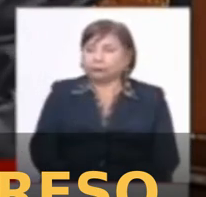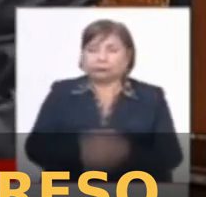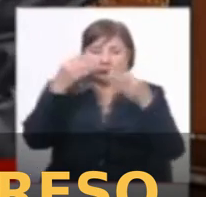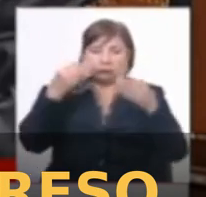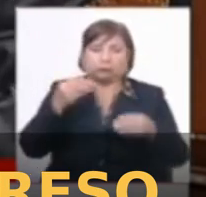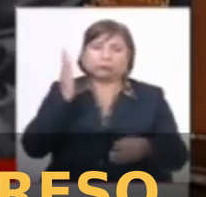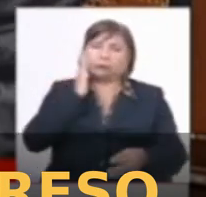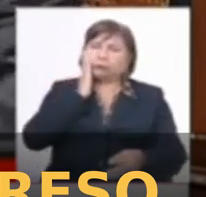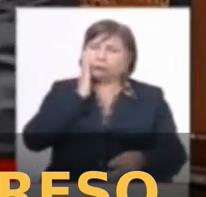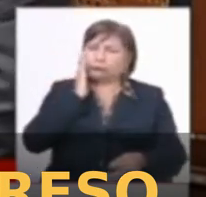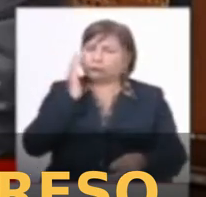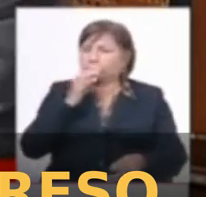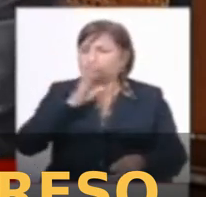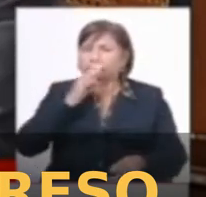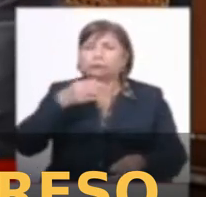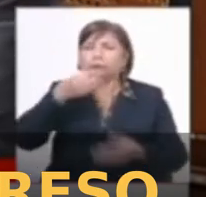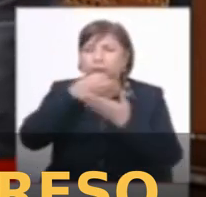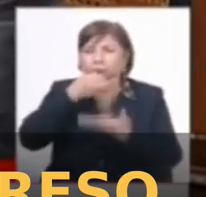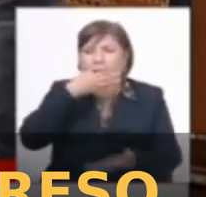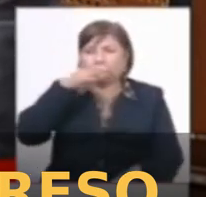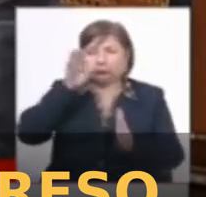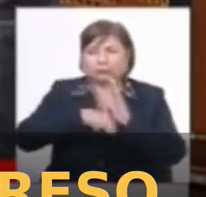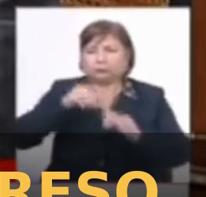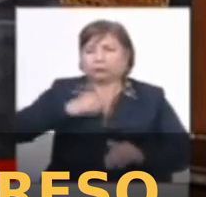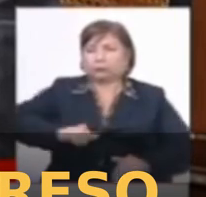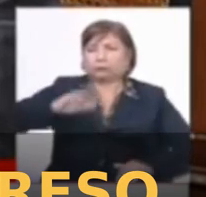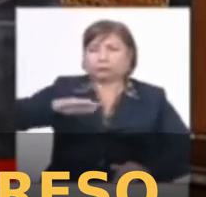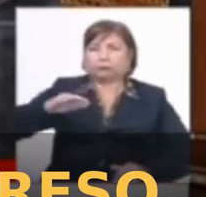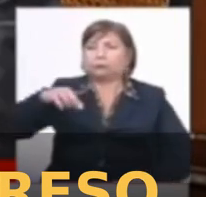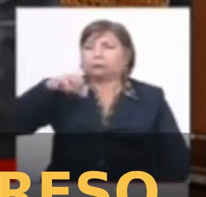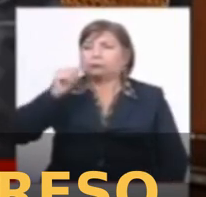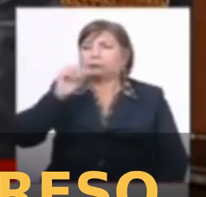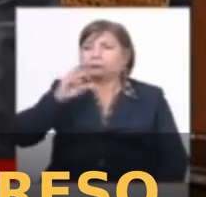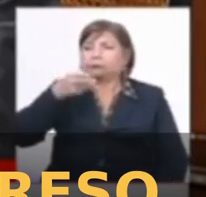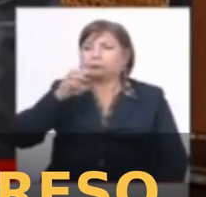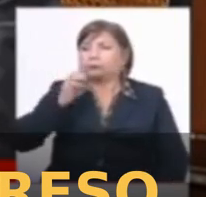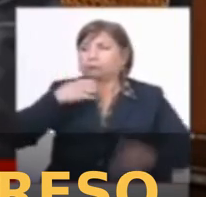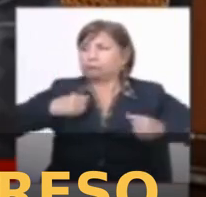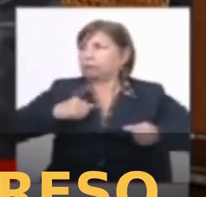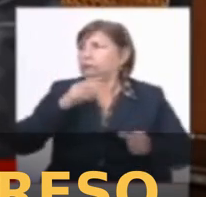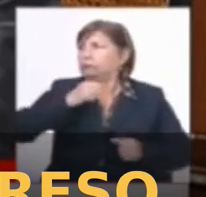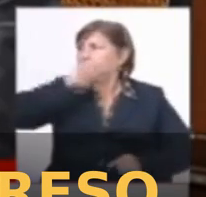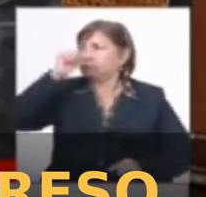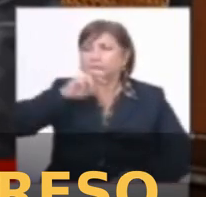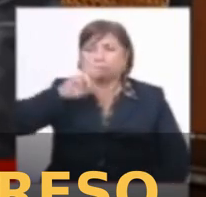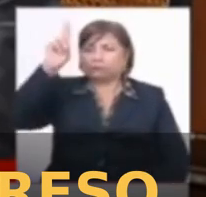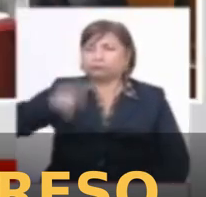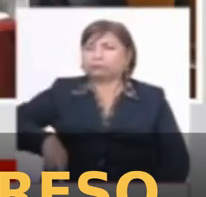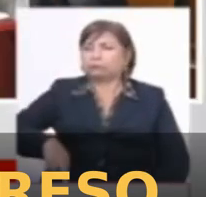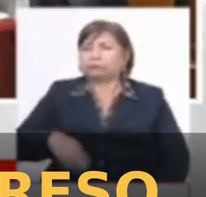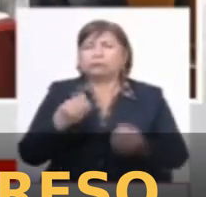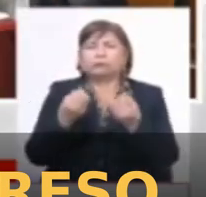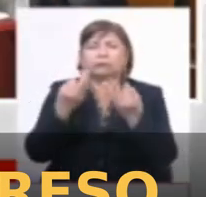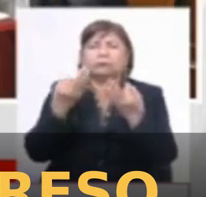confirmación y comunión de sus menores hijas del señor Bruno Pacheco. Nos encontrábamos en el Fuerte Rímac. ¿Y cuánto tiempo hablaron